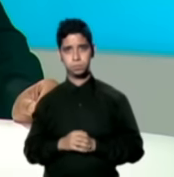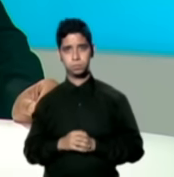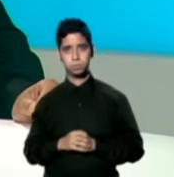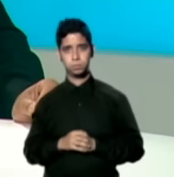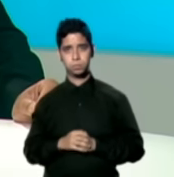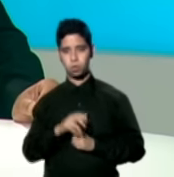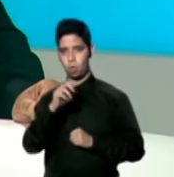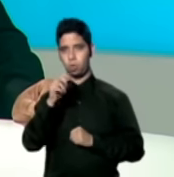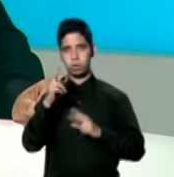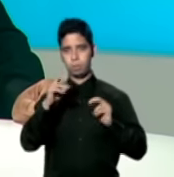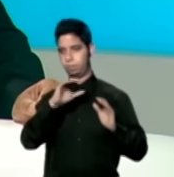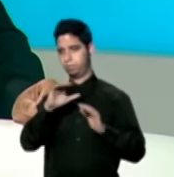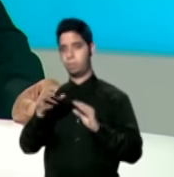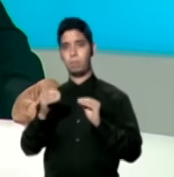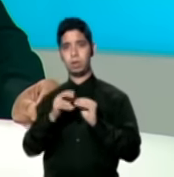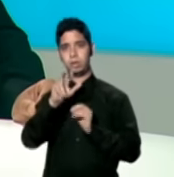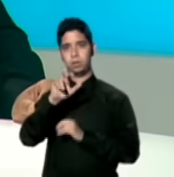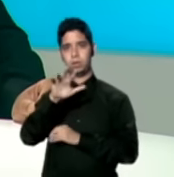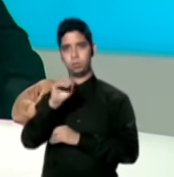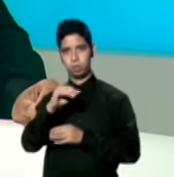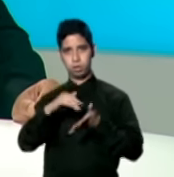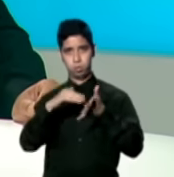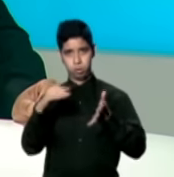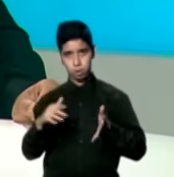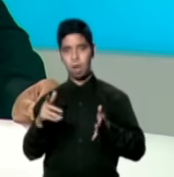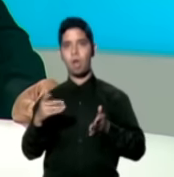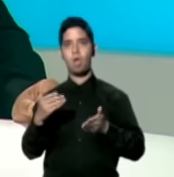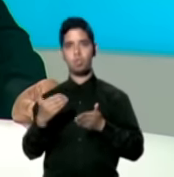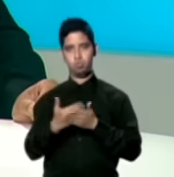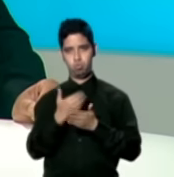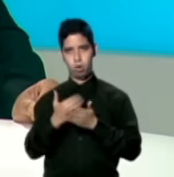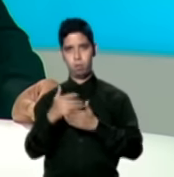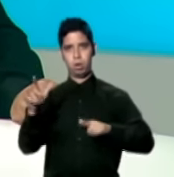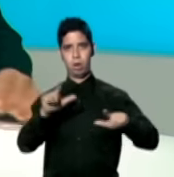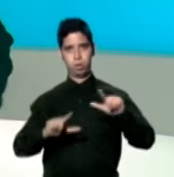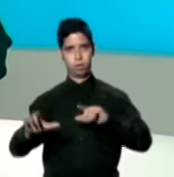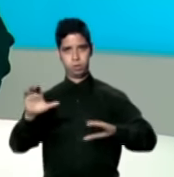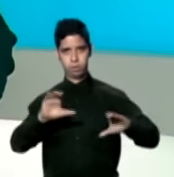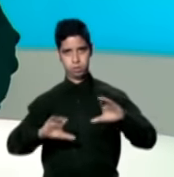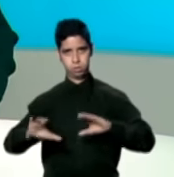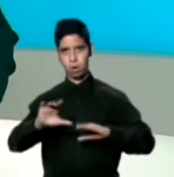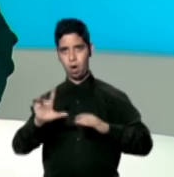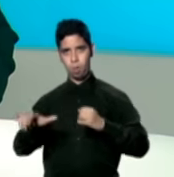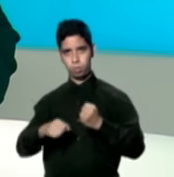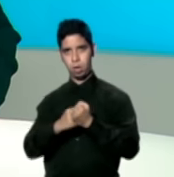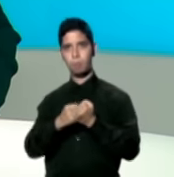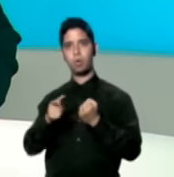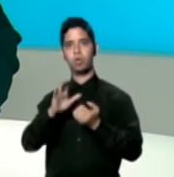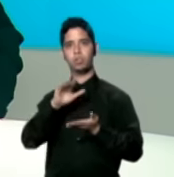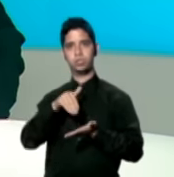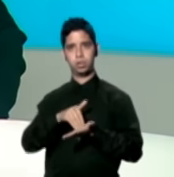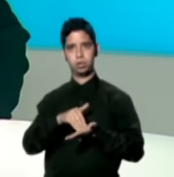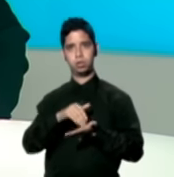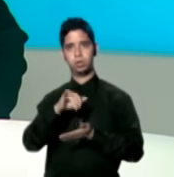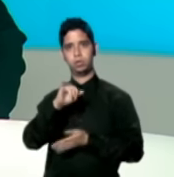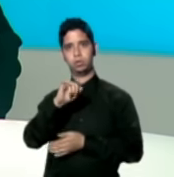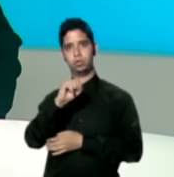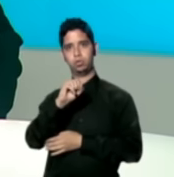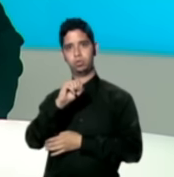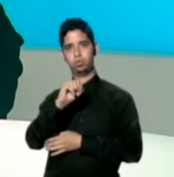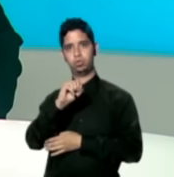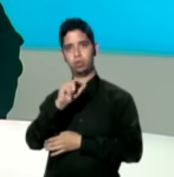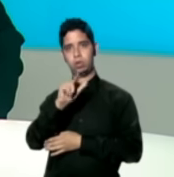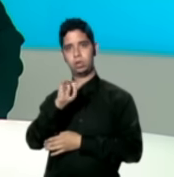350 estudiantes de escuelas públicas serán impactados por un innovador laboratorio de ciencias auspiciado por los centros Sor y